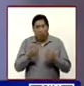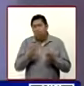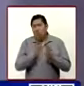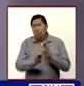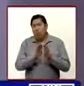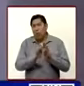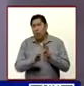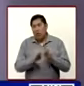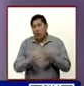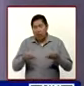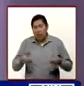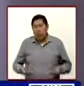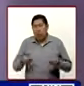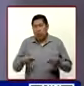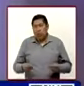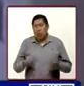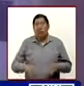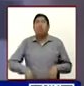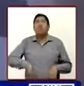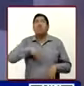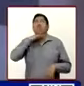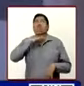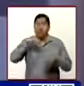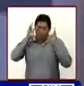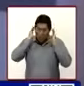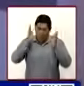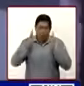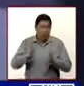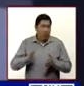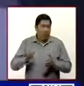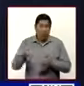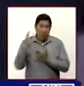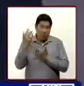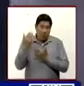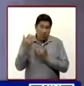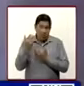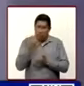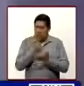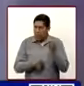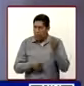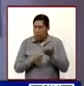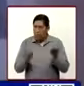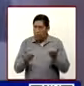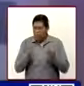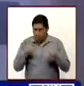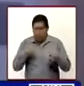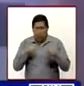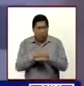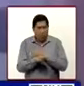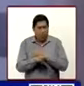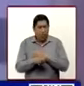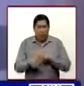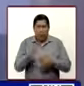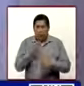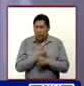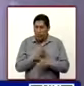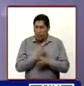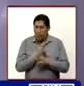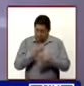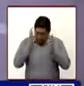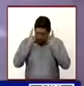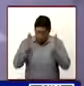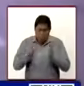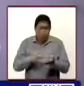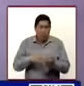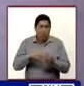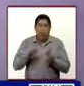puertas, en colchones. Ha colapsado la atención, la sala de espera, que es donde pueden ingresar para aguardar la atención